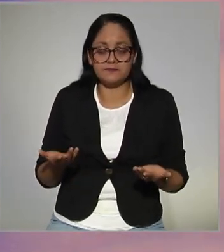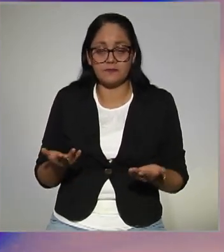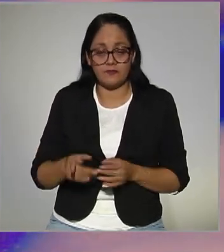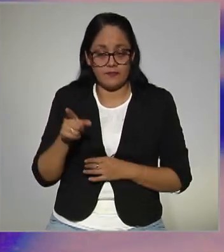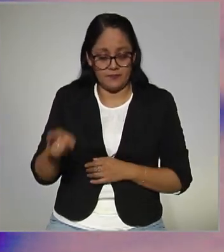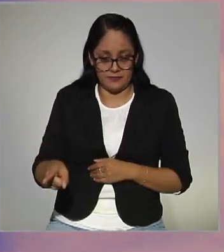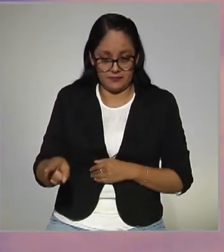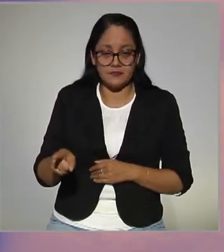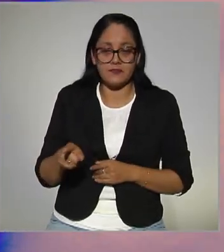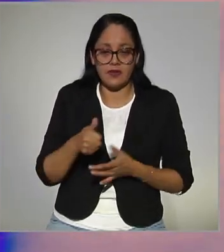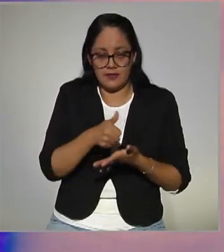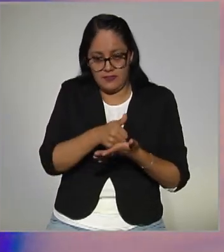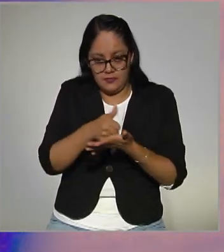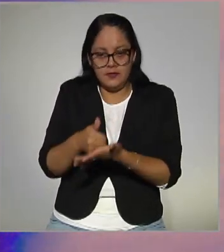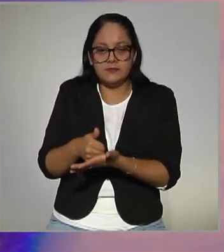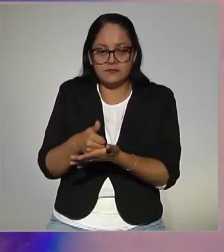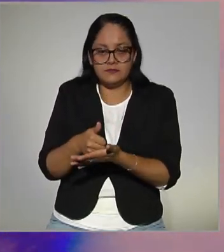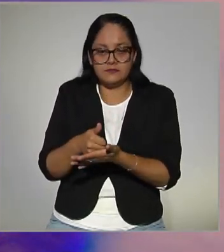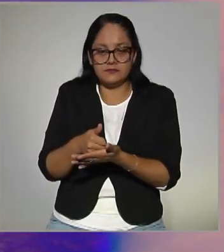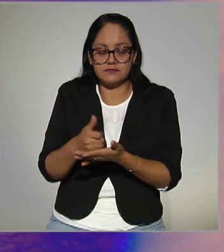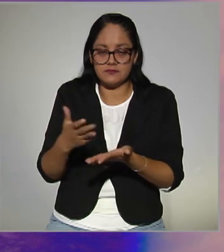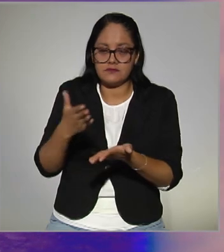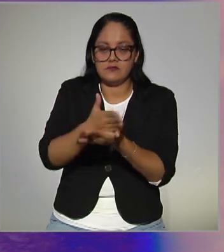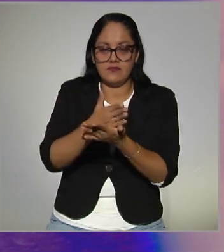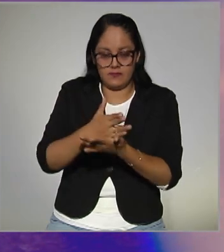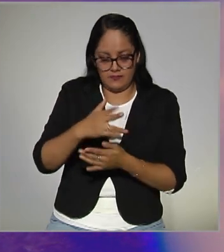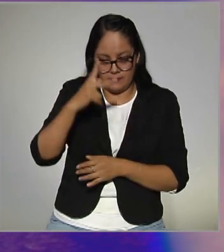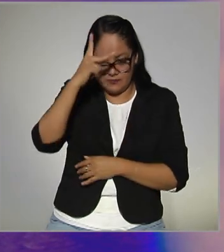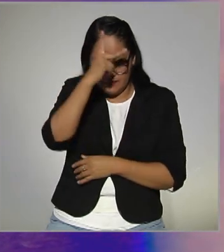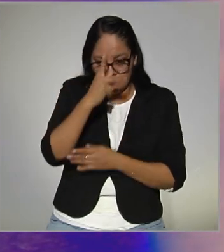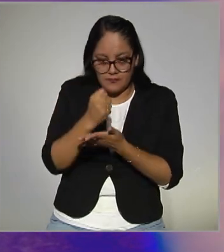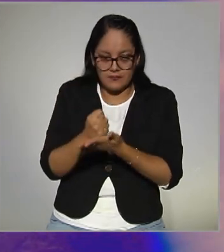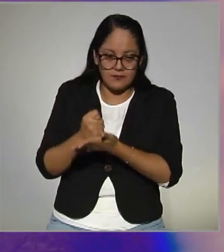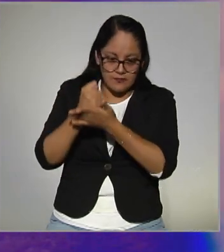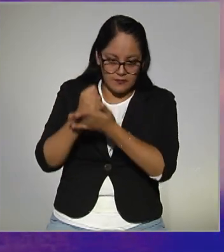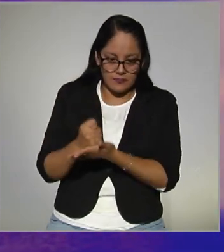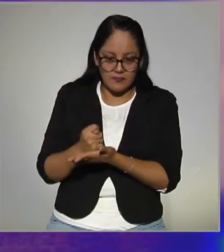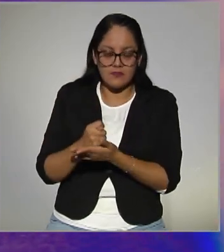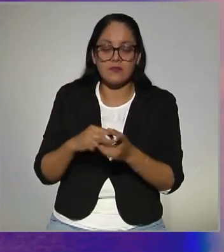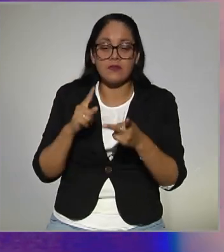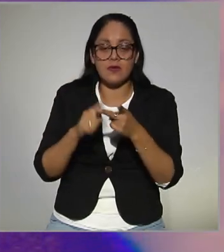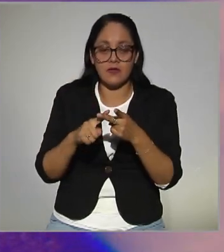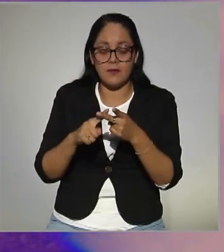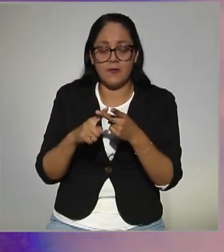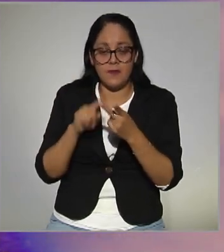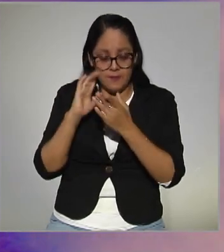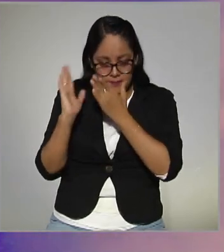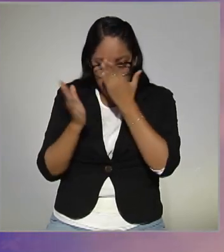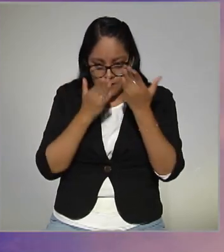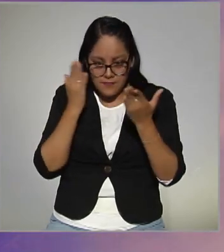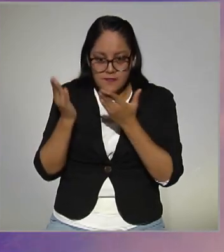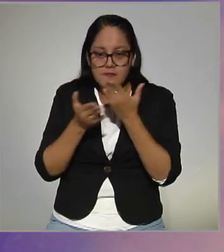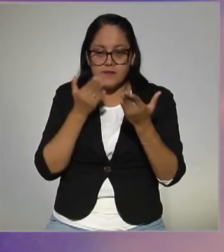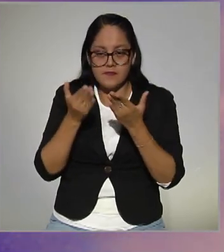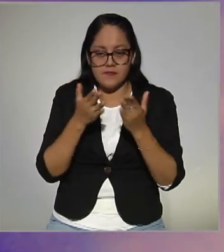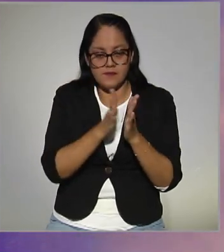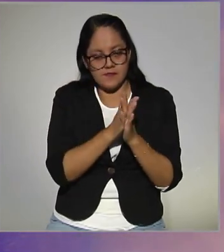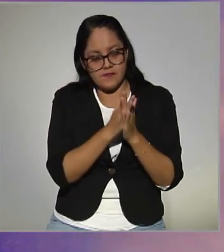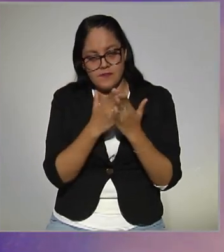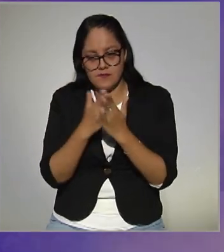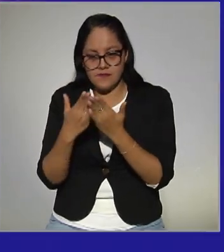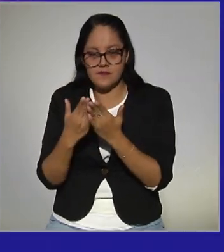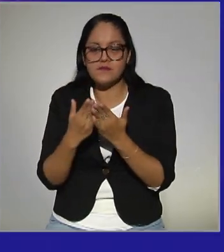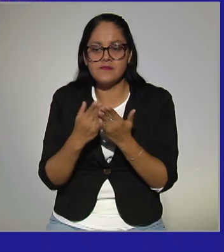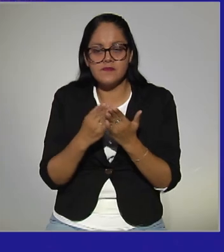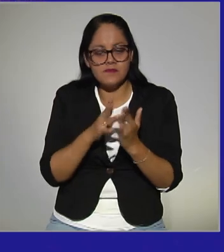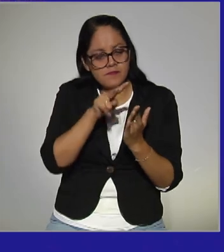la asistencia a las sesiones y el estudio y aplicación de la literatura